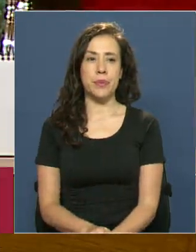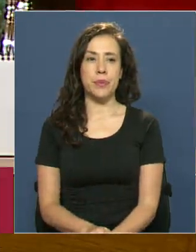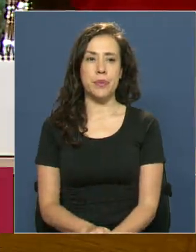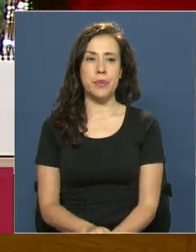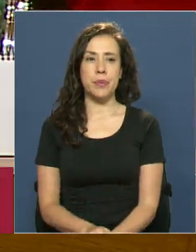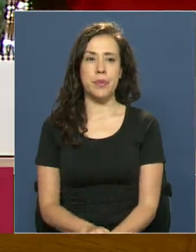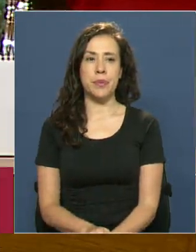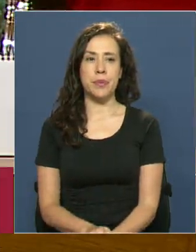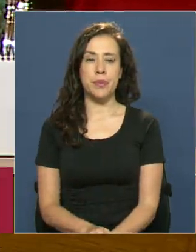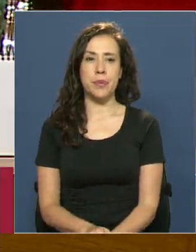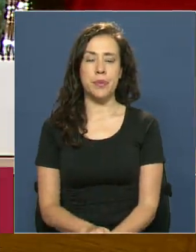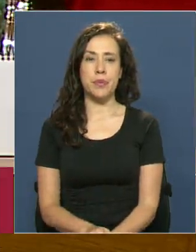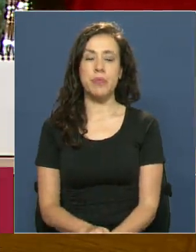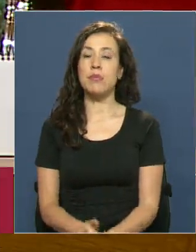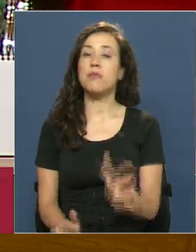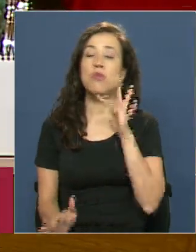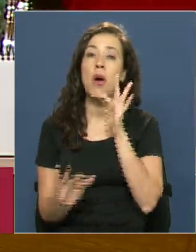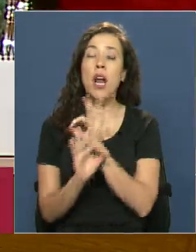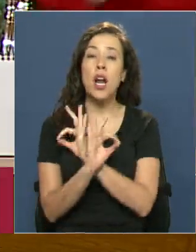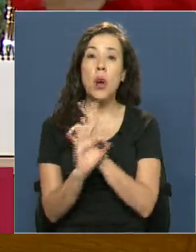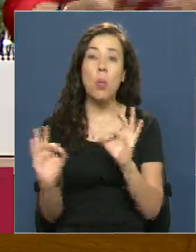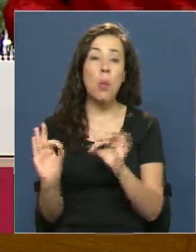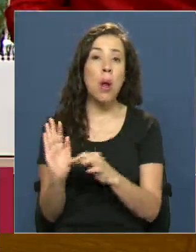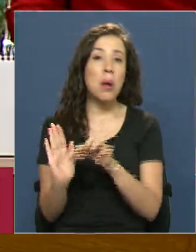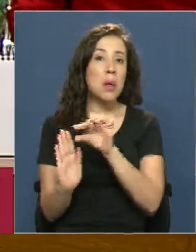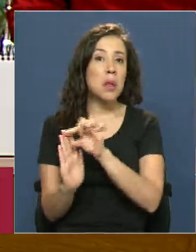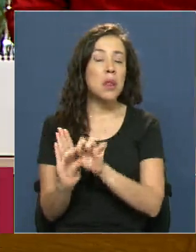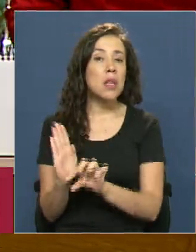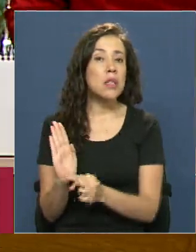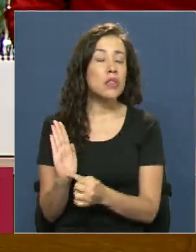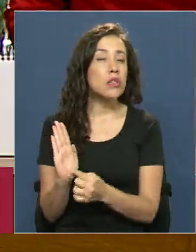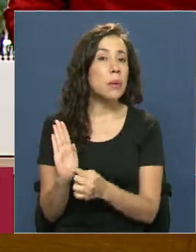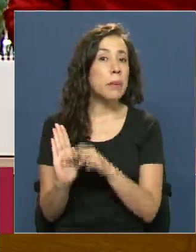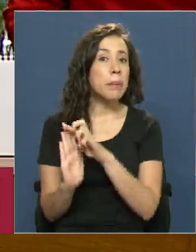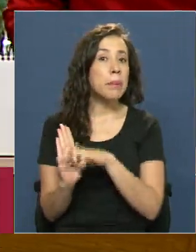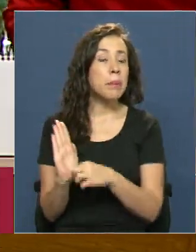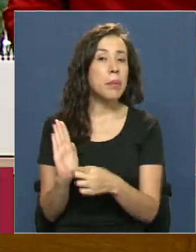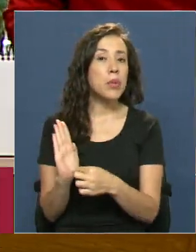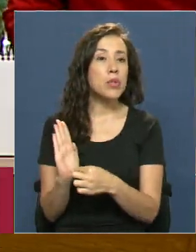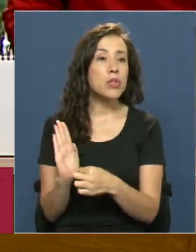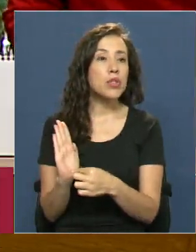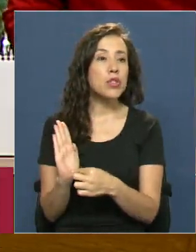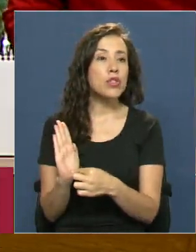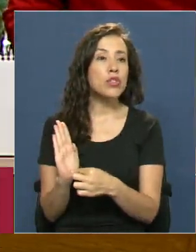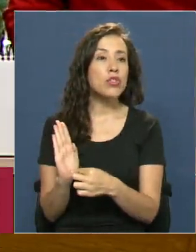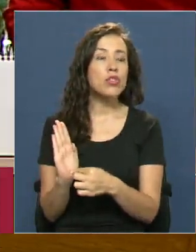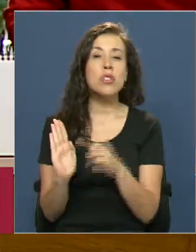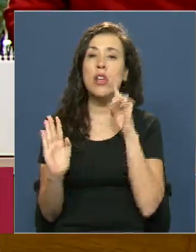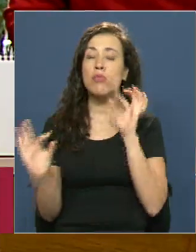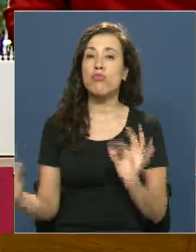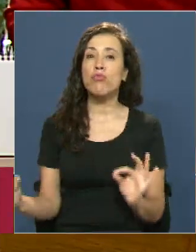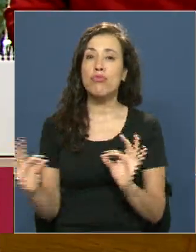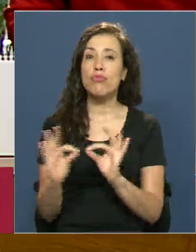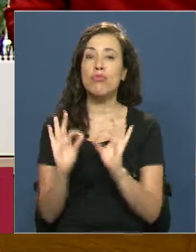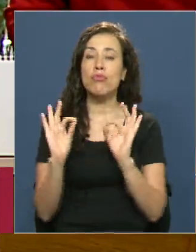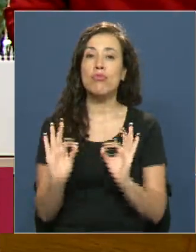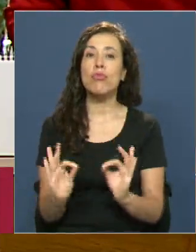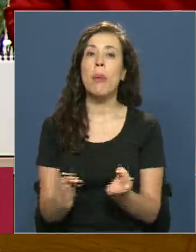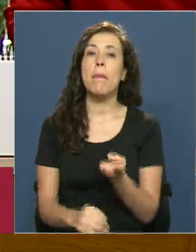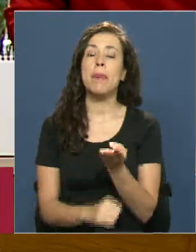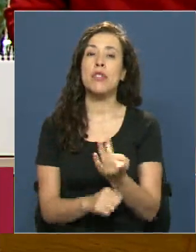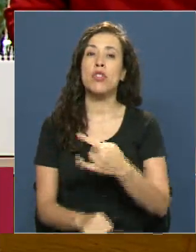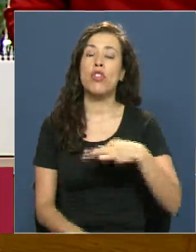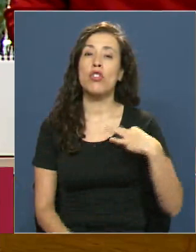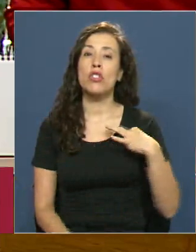Estimados colegas, por no haber sido objeto de indicaciones, este proyecto, que está alineado con los requerimientos de los ciudadanos